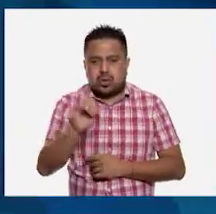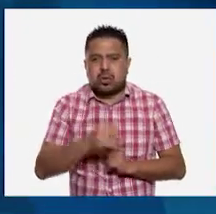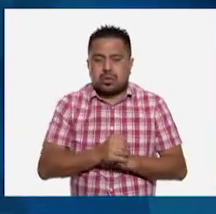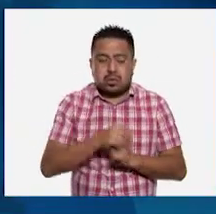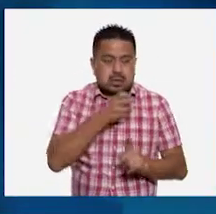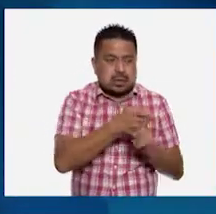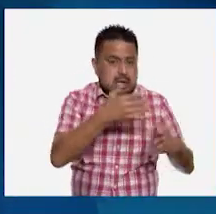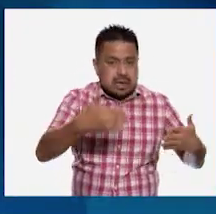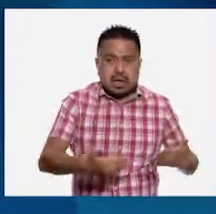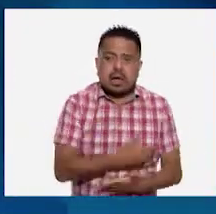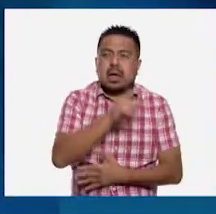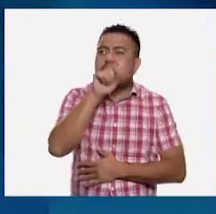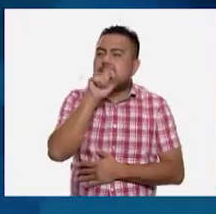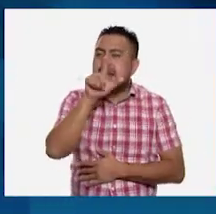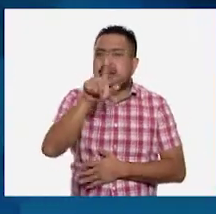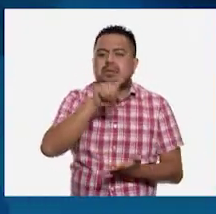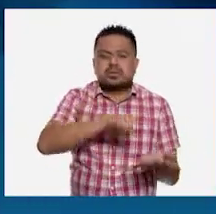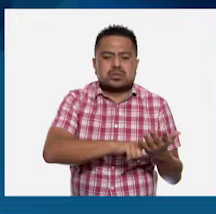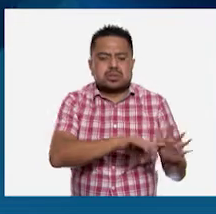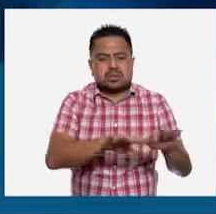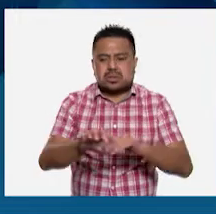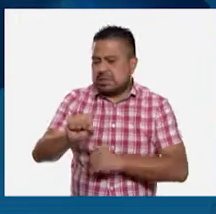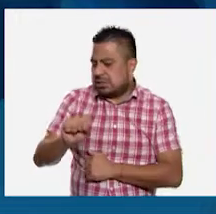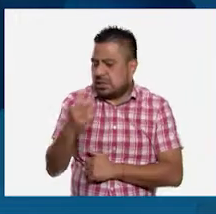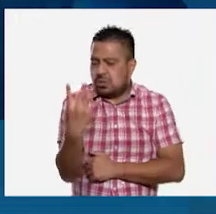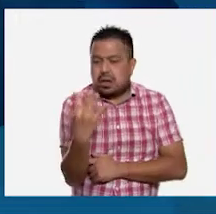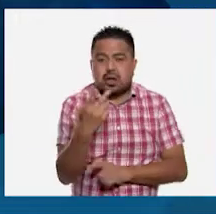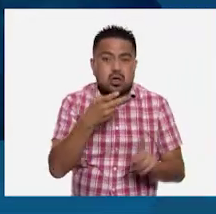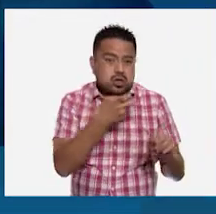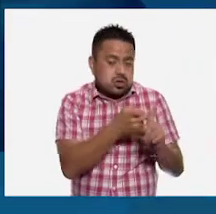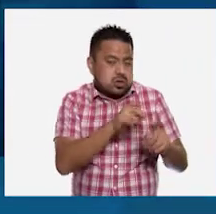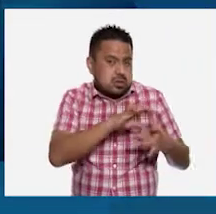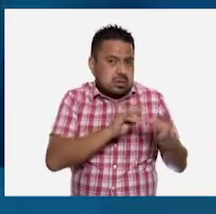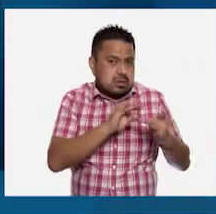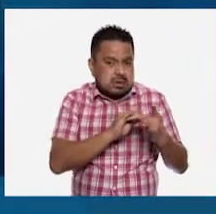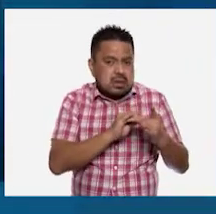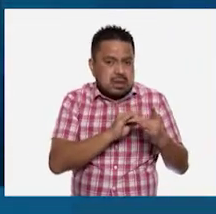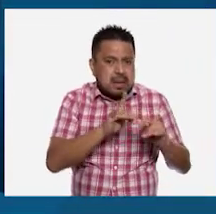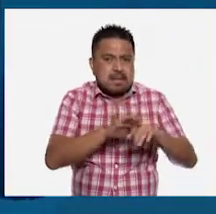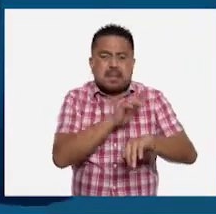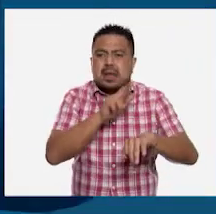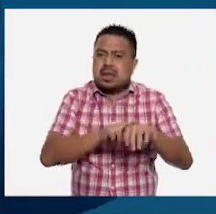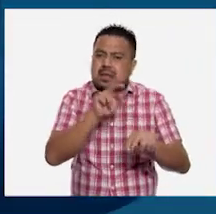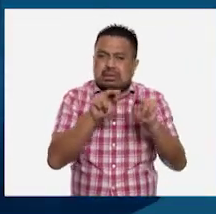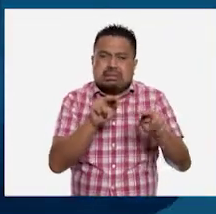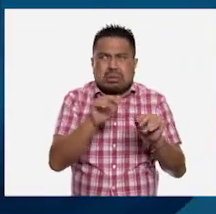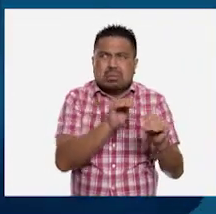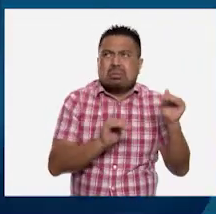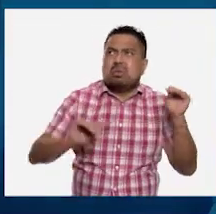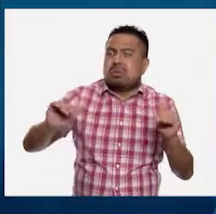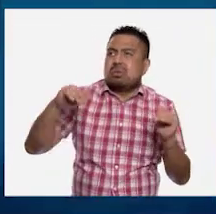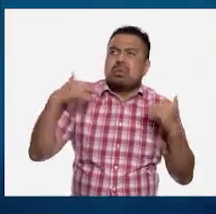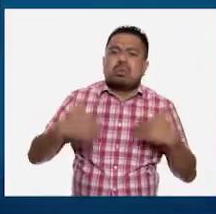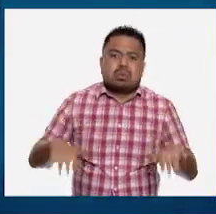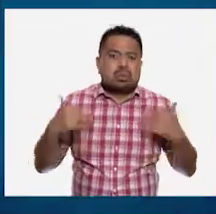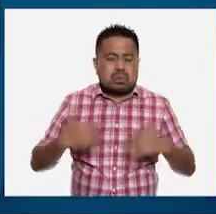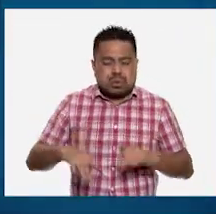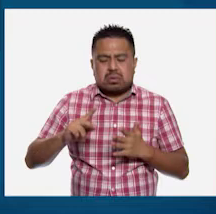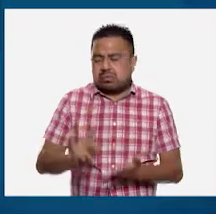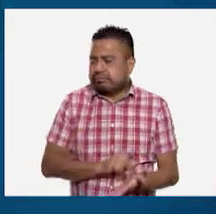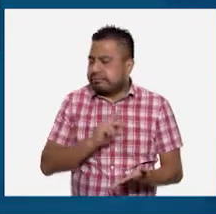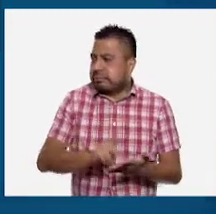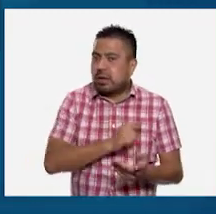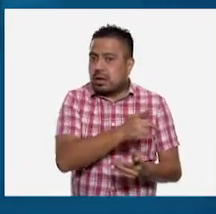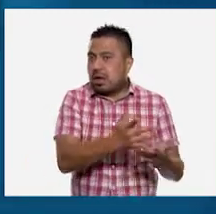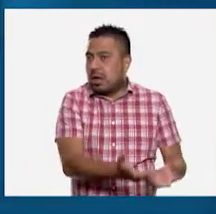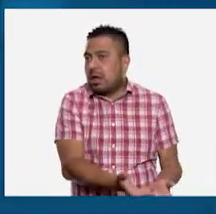Él nació en Jalisco en 1964. Y Del Toro ha puesto en alto el nombre de nuestro país en varias ocasiones gracias a sus